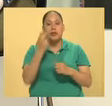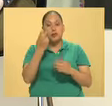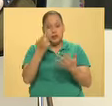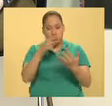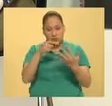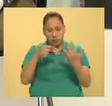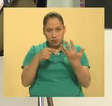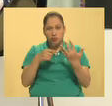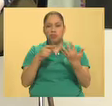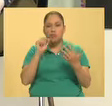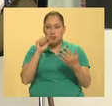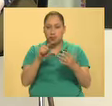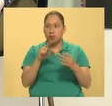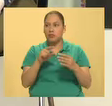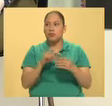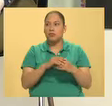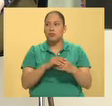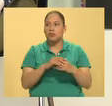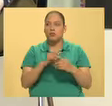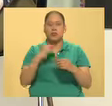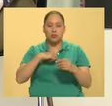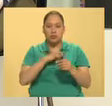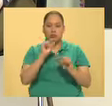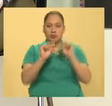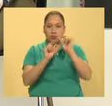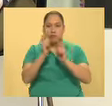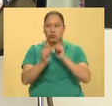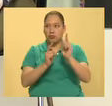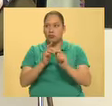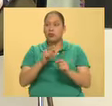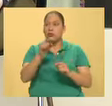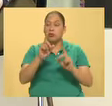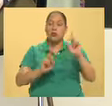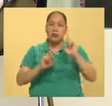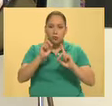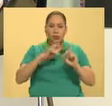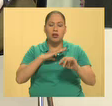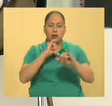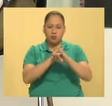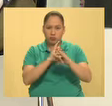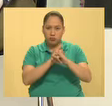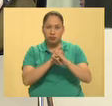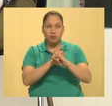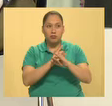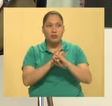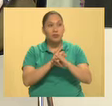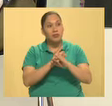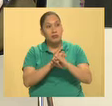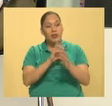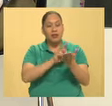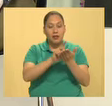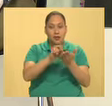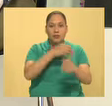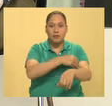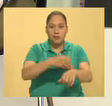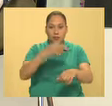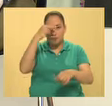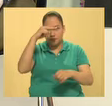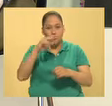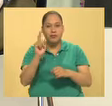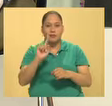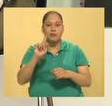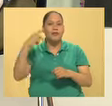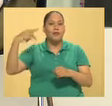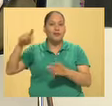de su sino y lo estamos haciendo despacito. Si tienen alguna duda, está la página que es Derecho Familiar México. No,